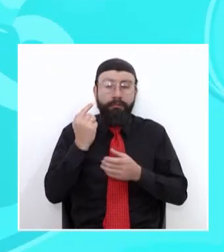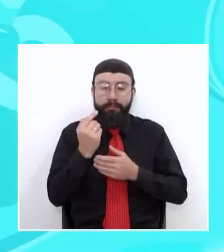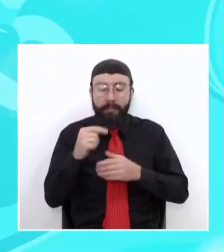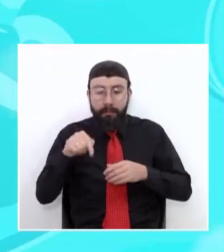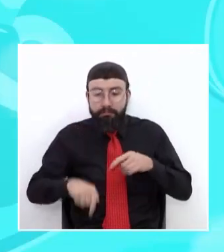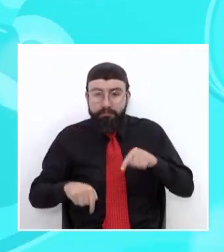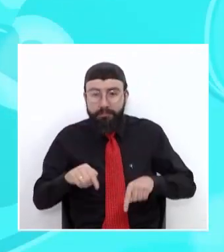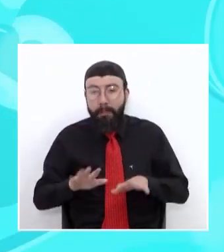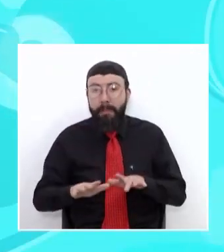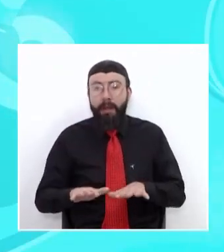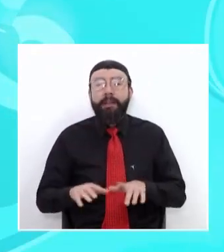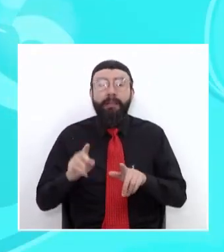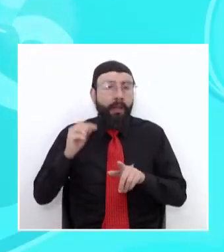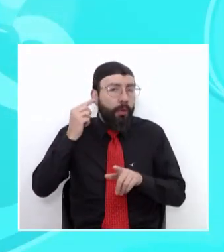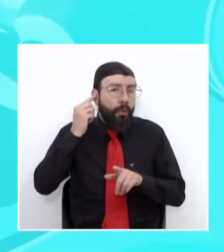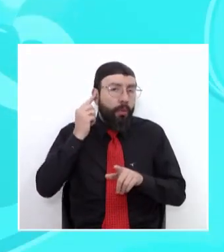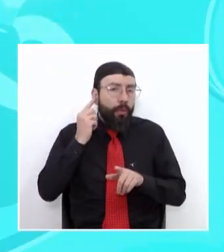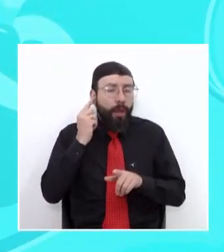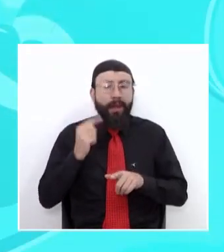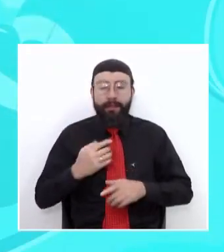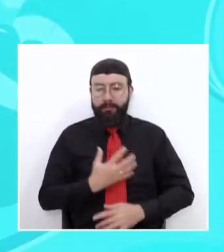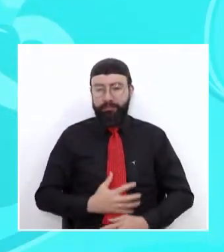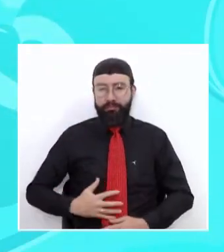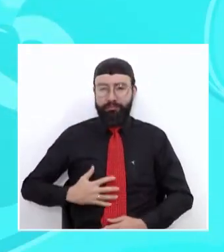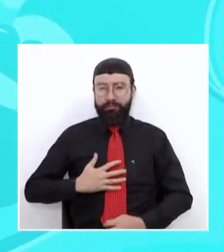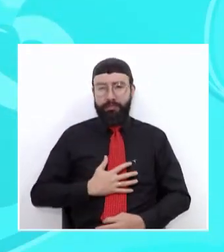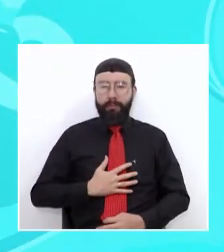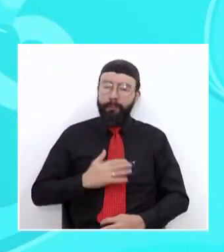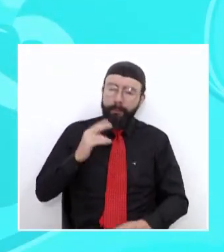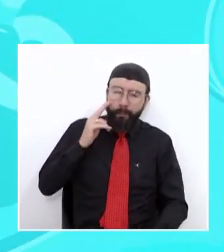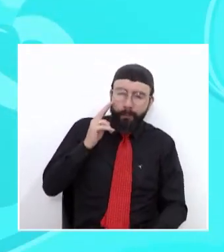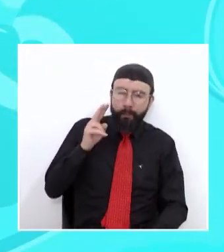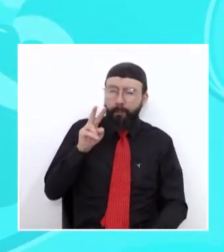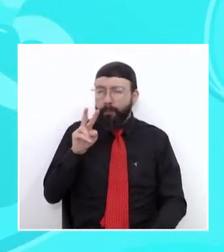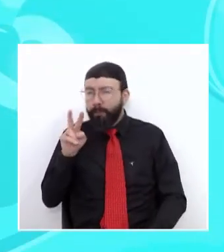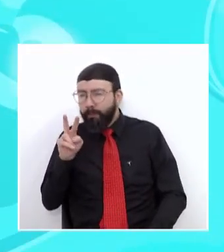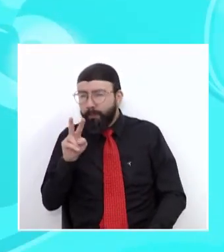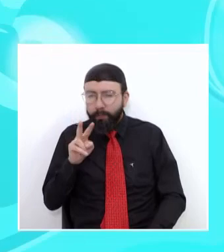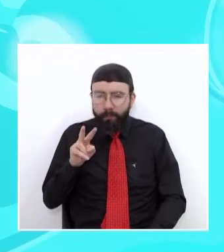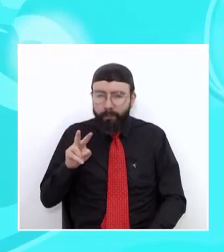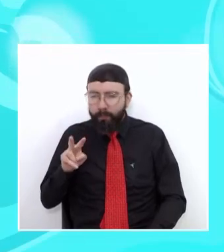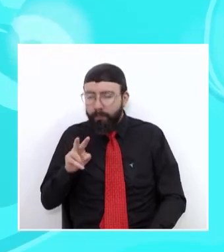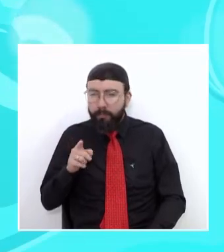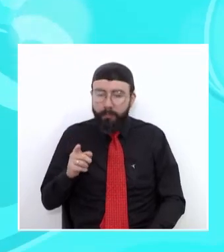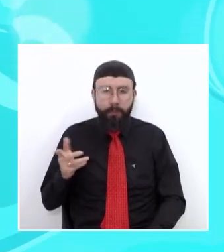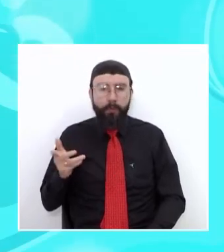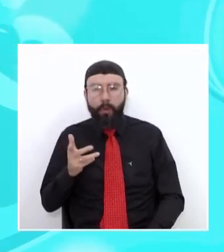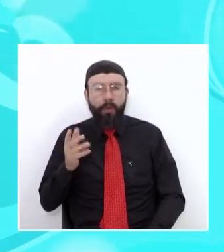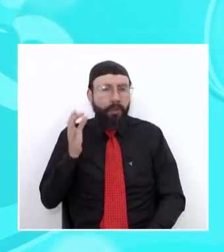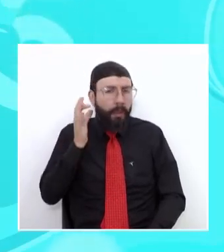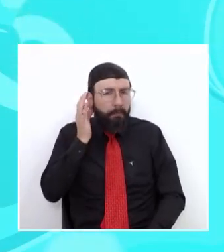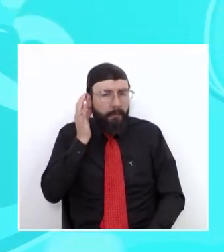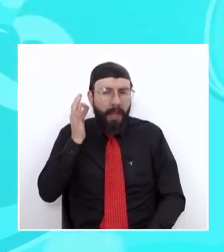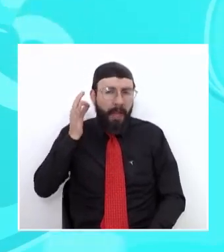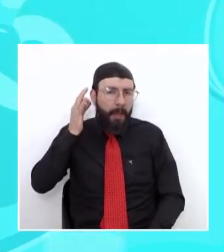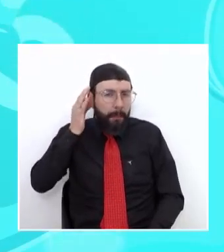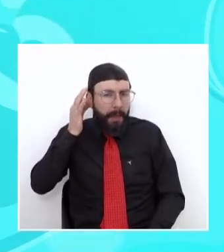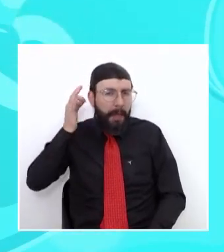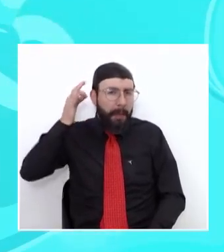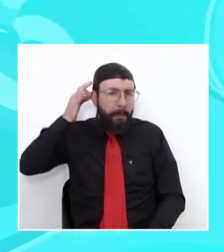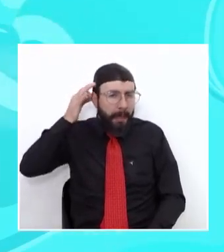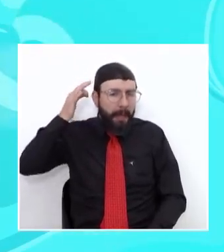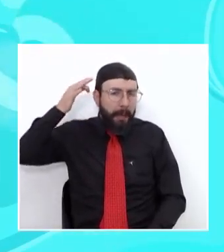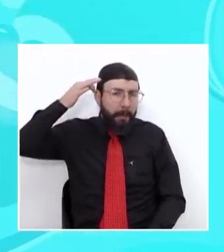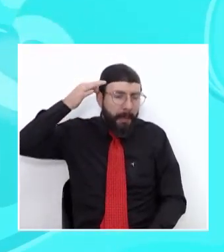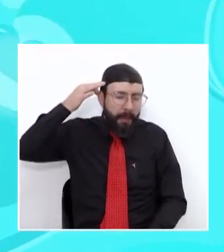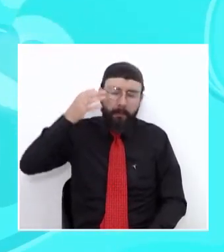parte gastrointestinal. Cuando nos ponemos a ver y pues miramos en dónde están todas estas perforaciones, nos damos